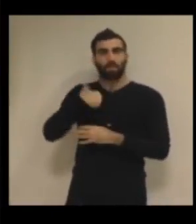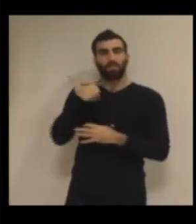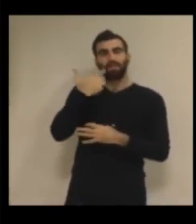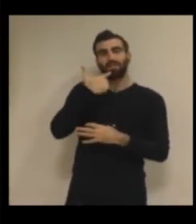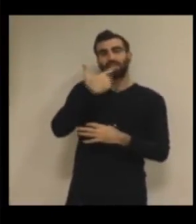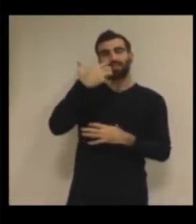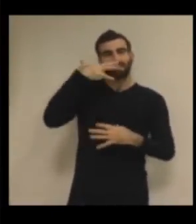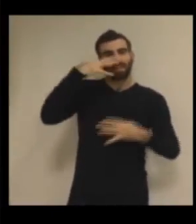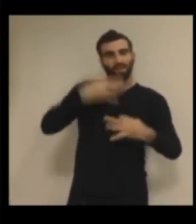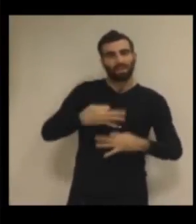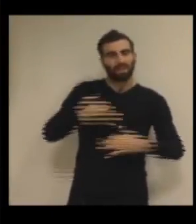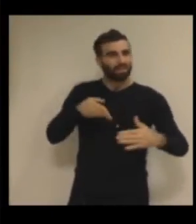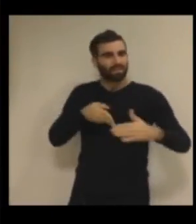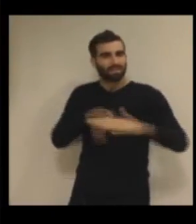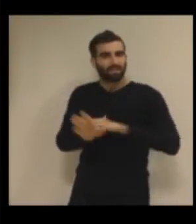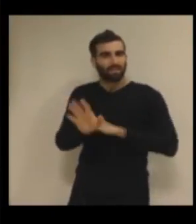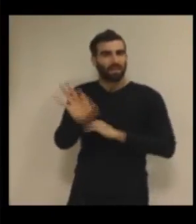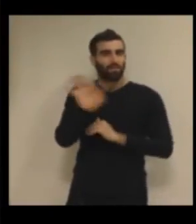seguridad, digamos,